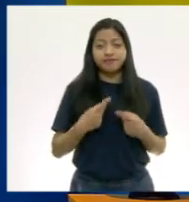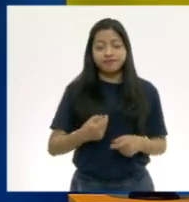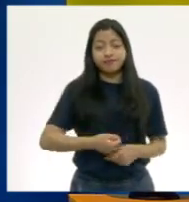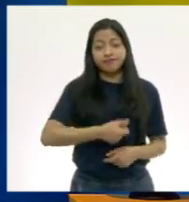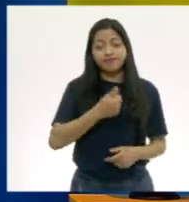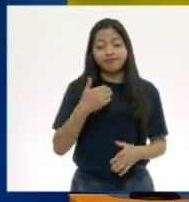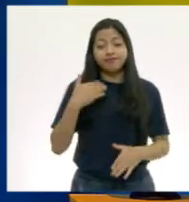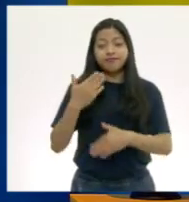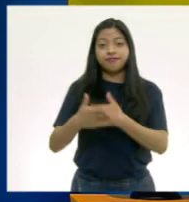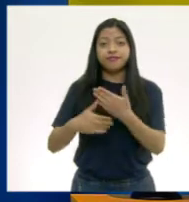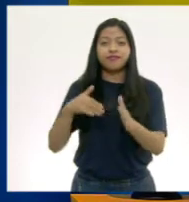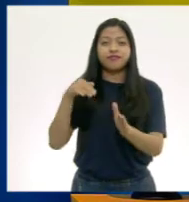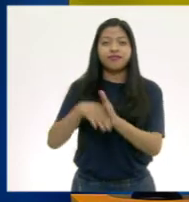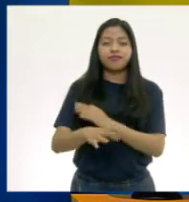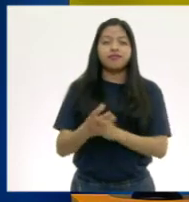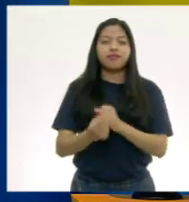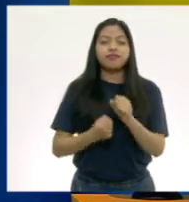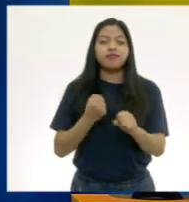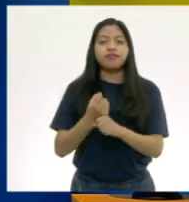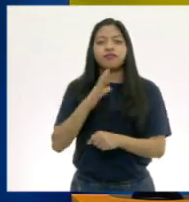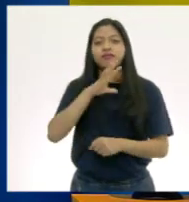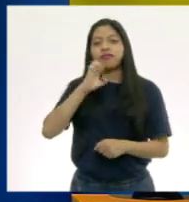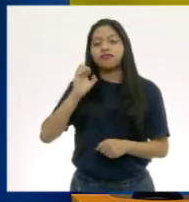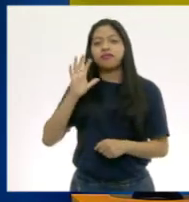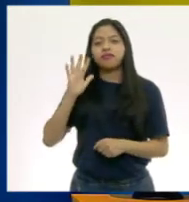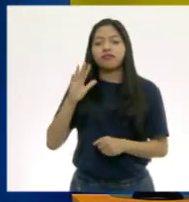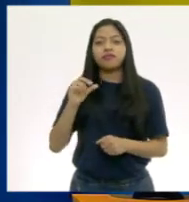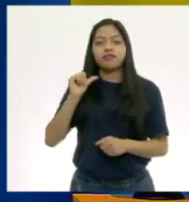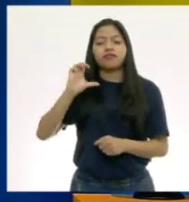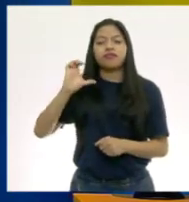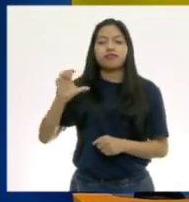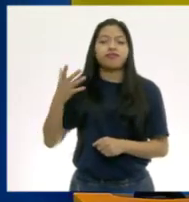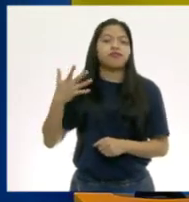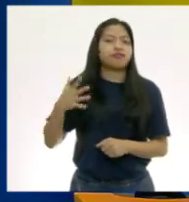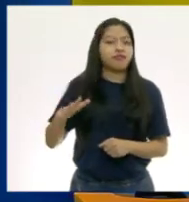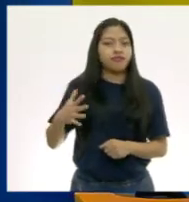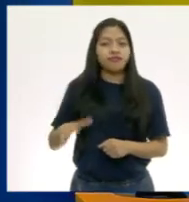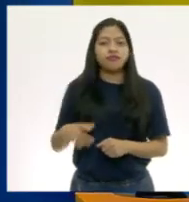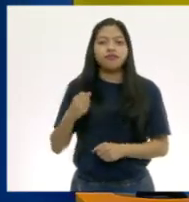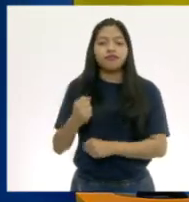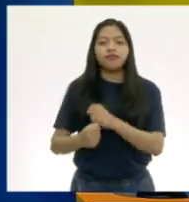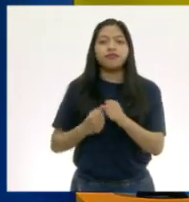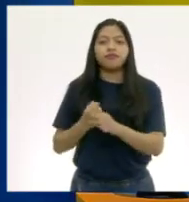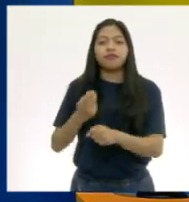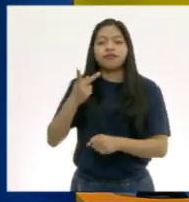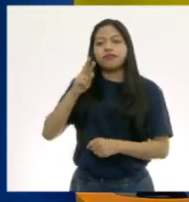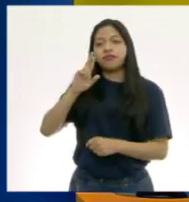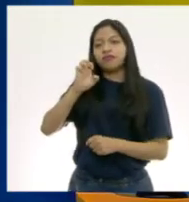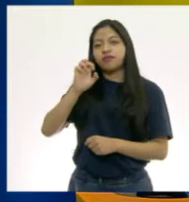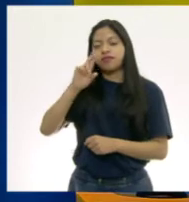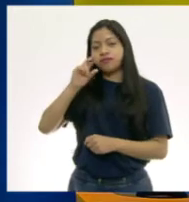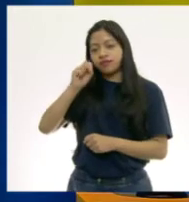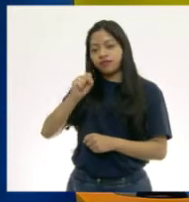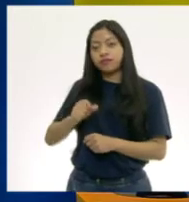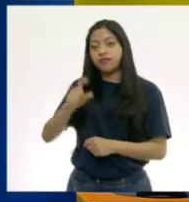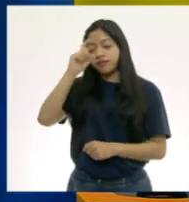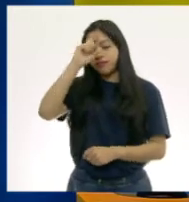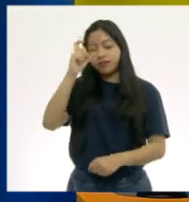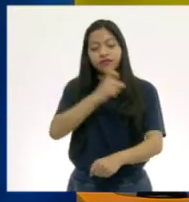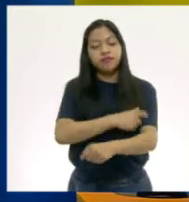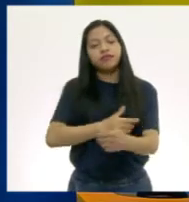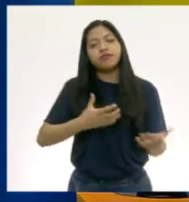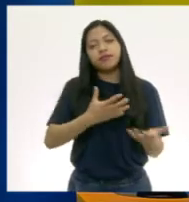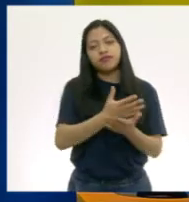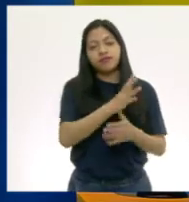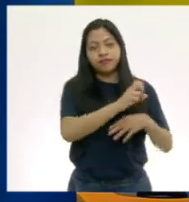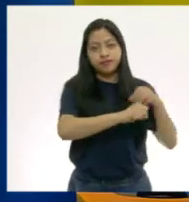partir del año 550 a.C. aproximadamente, que fue el año en que los persas llegaron y conquistaron Egipto. Si bien hubo